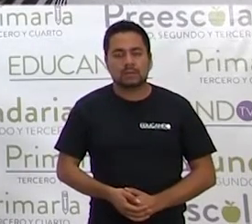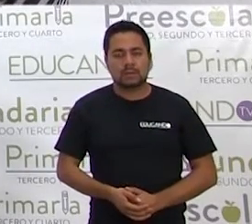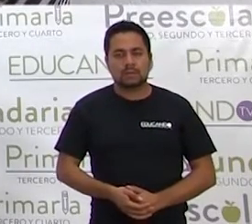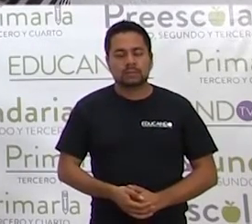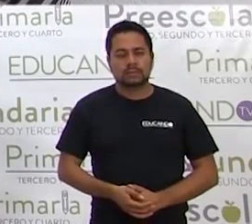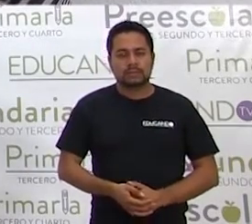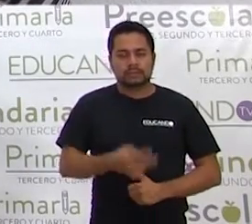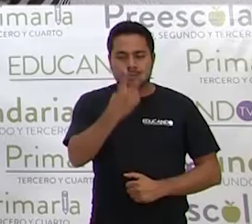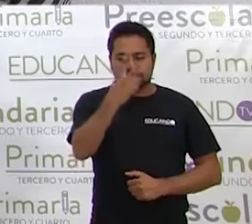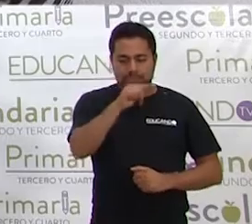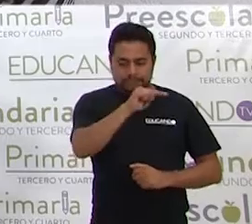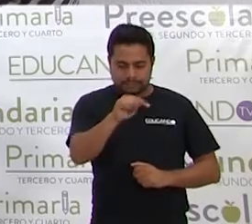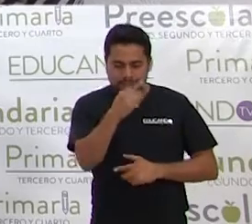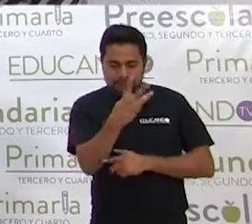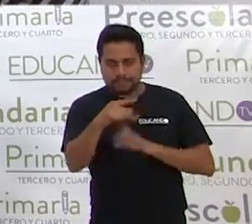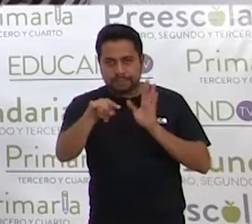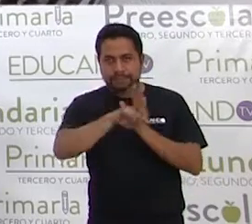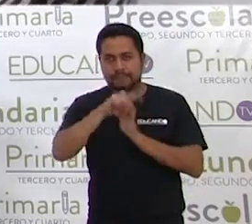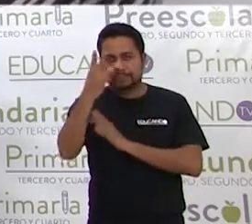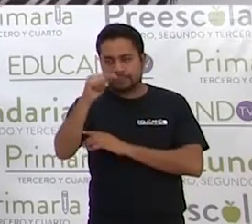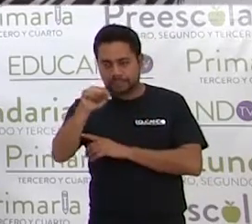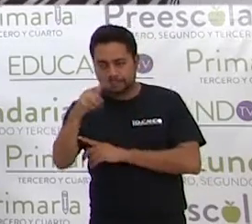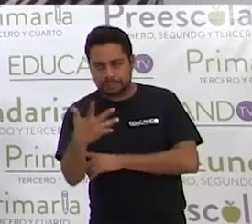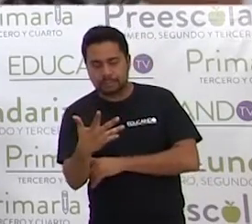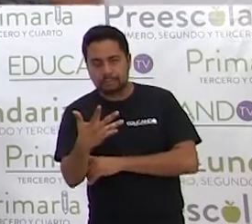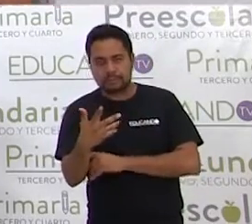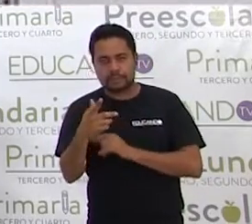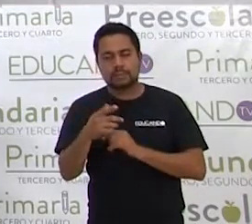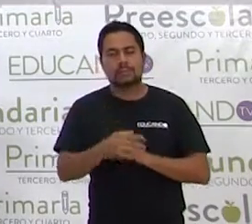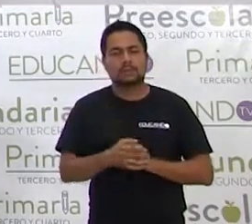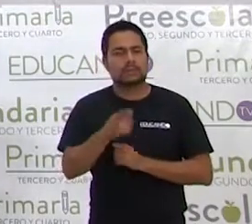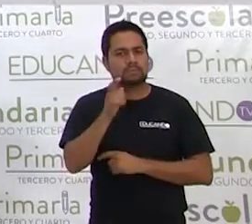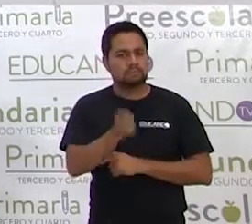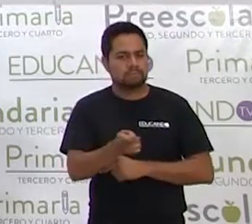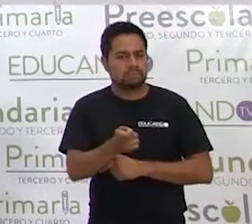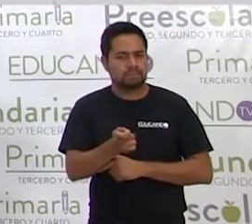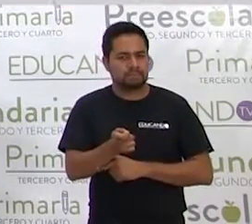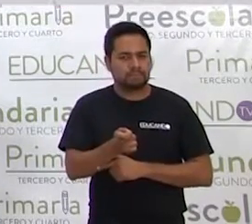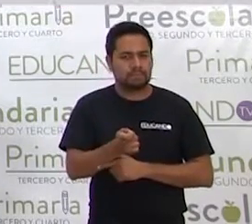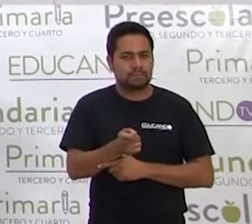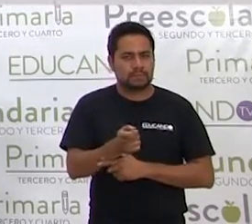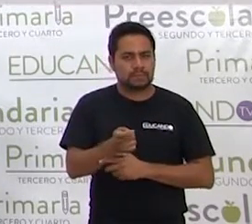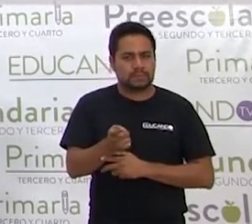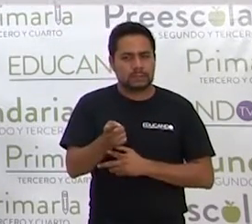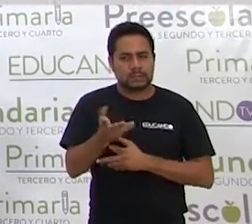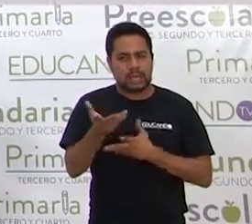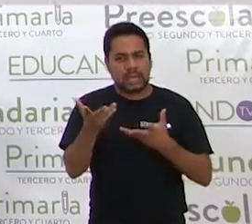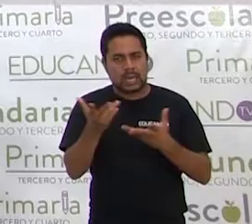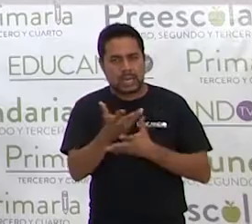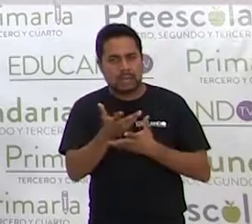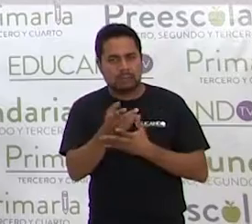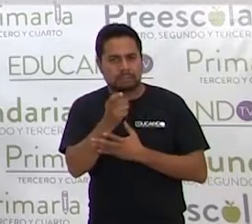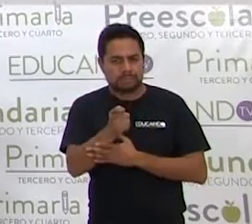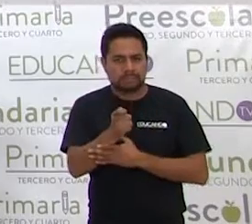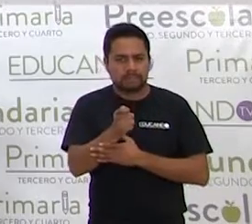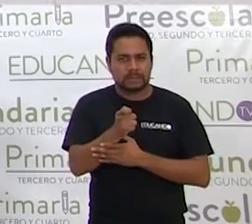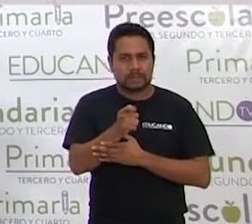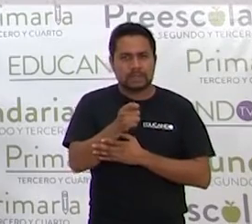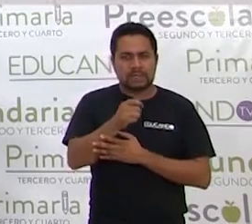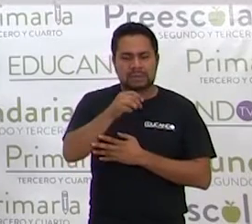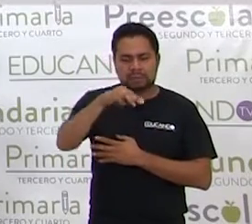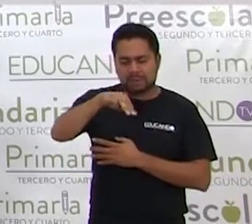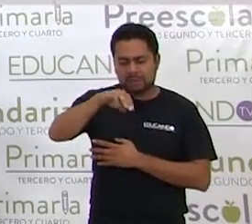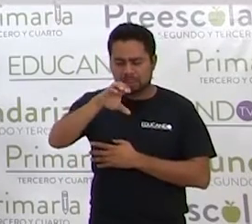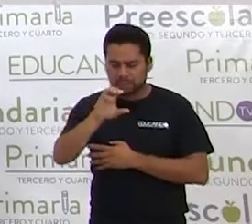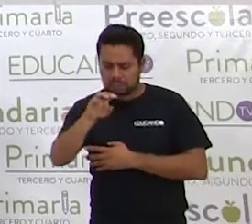tres quintos aquí nosotros vamos a buscar el mínimo común múltiplo